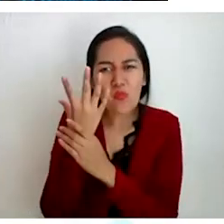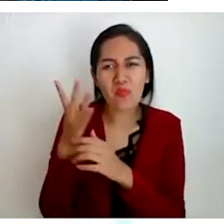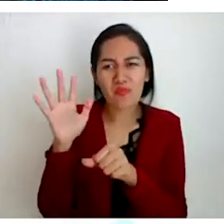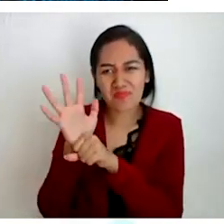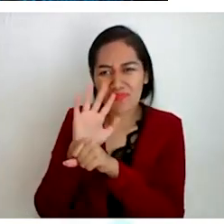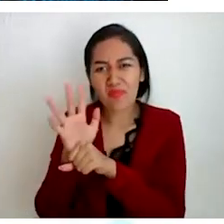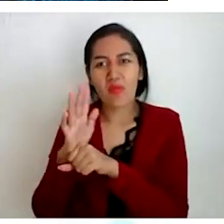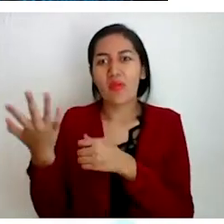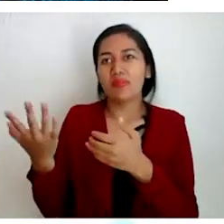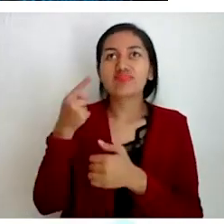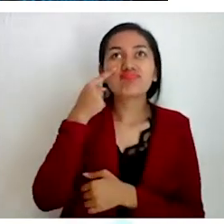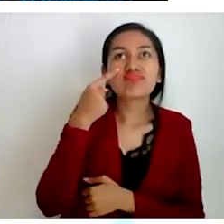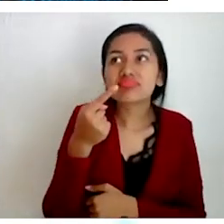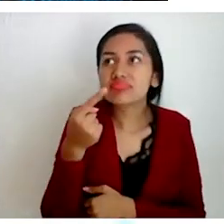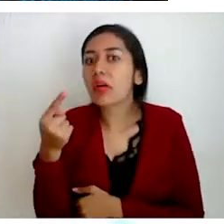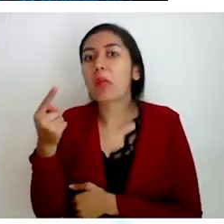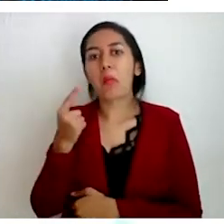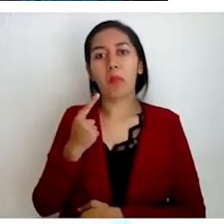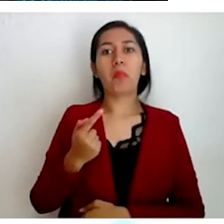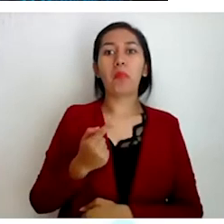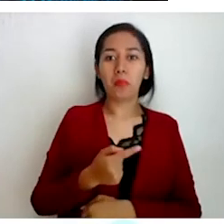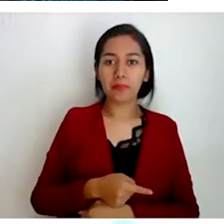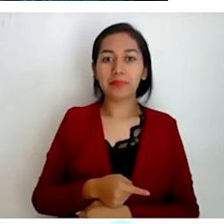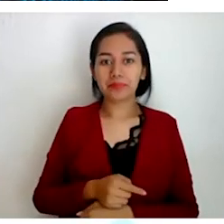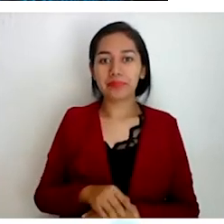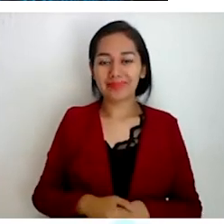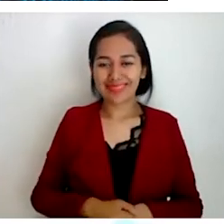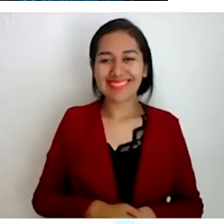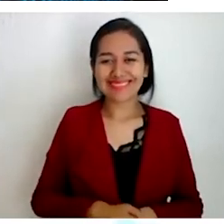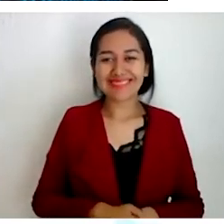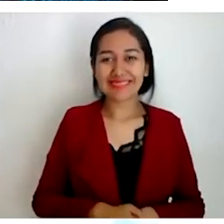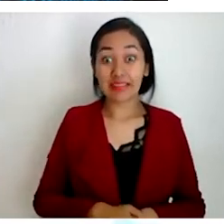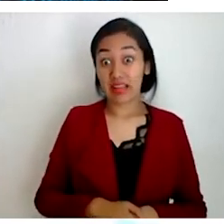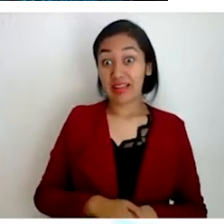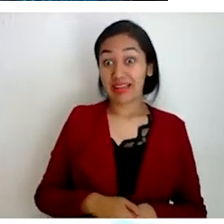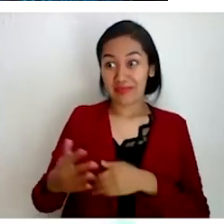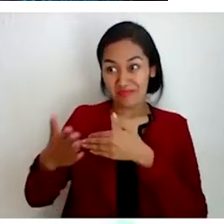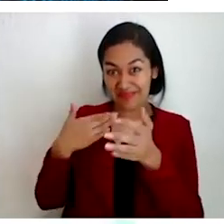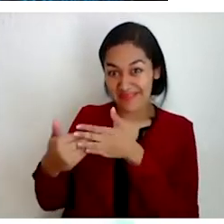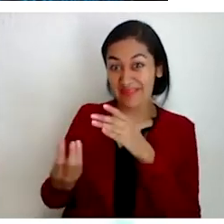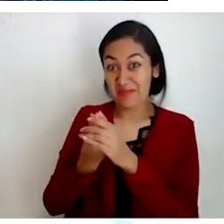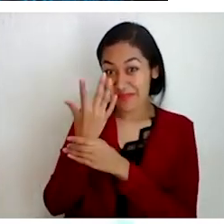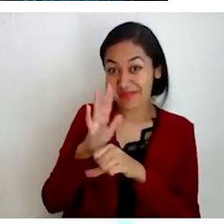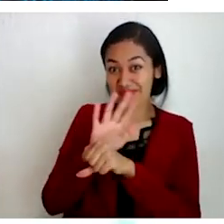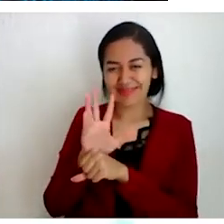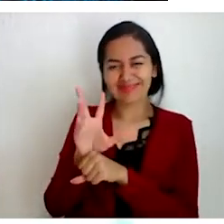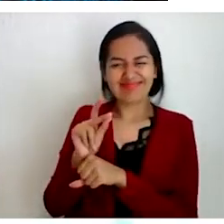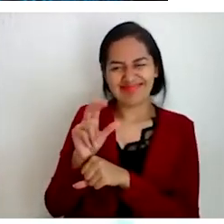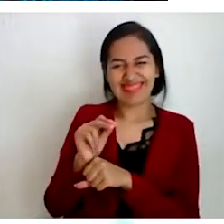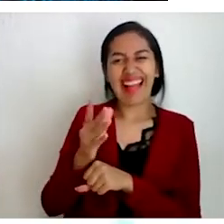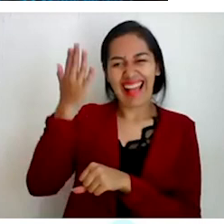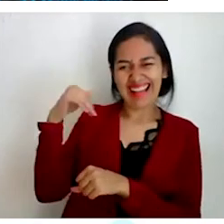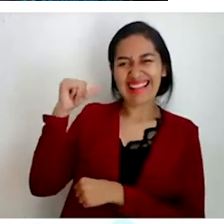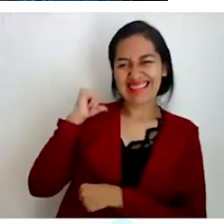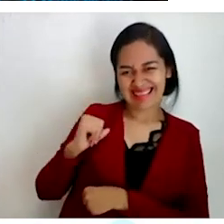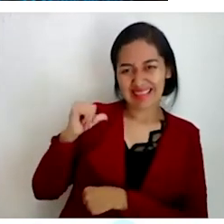cine ya vetusto, ¿eh? No el nuevo. Y se van a llevar una buena sorpresa, porque van a decir, es que está en